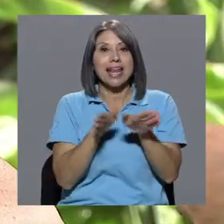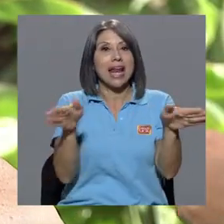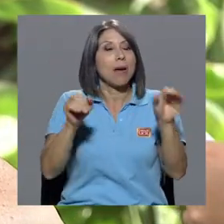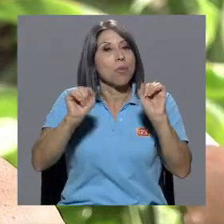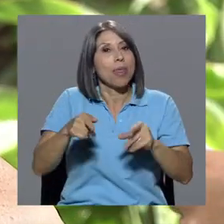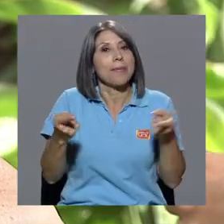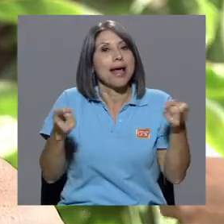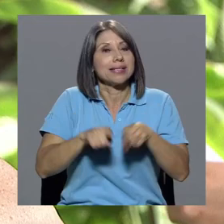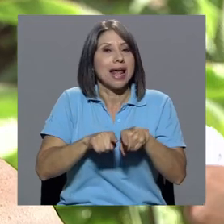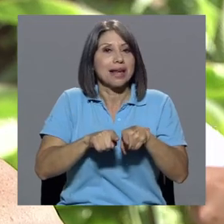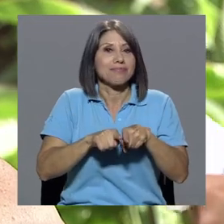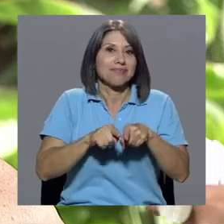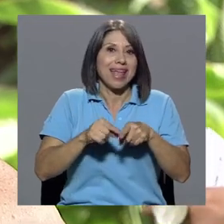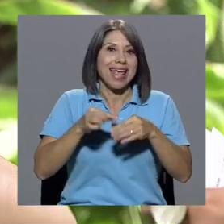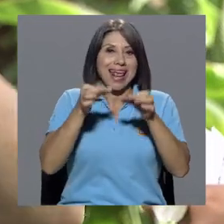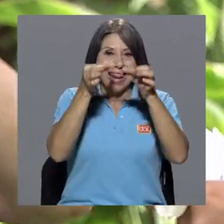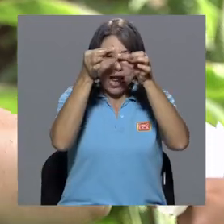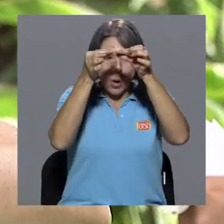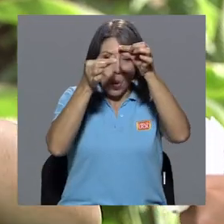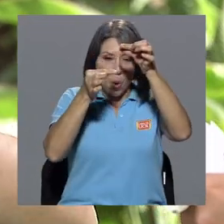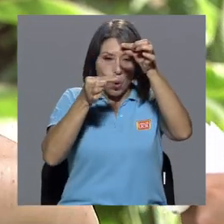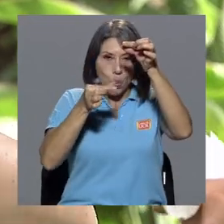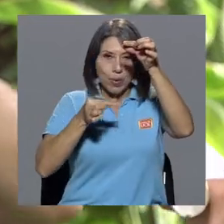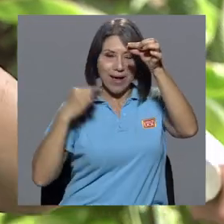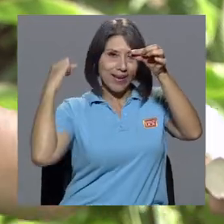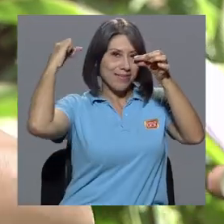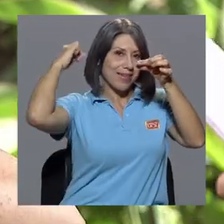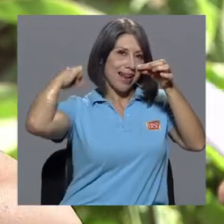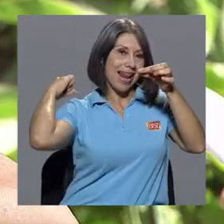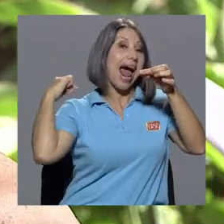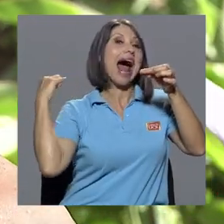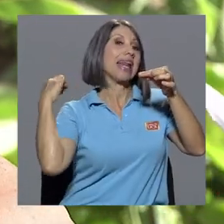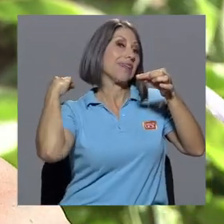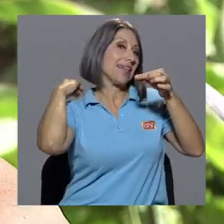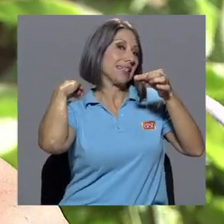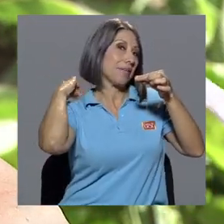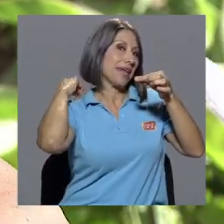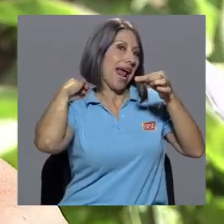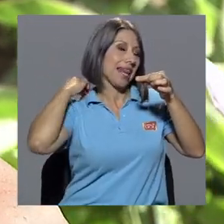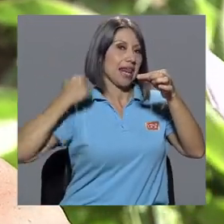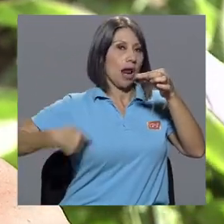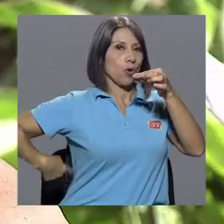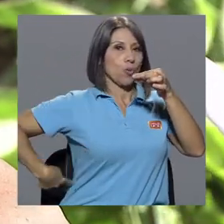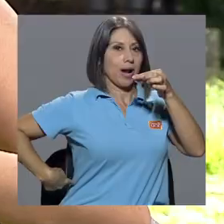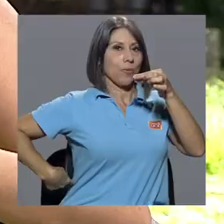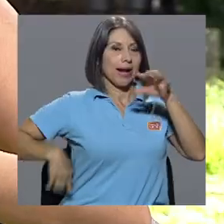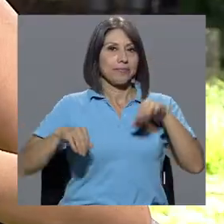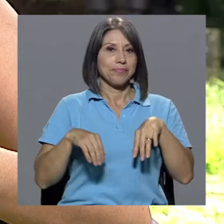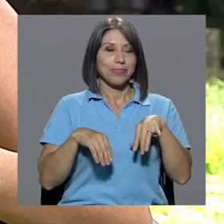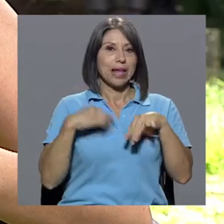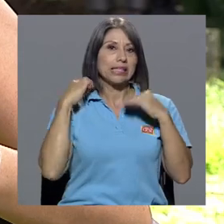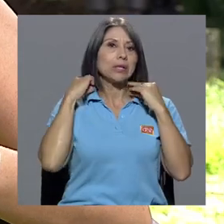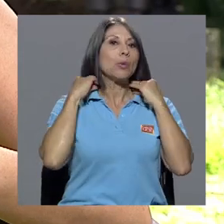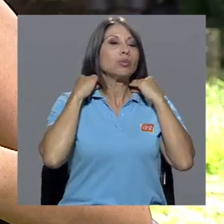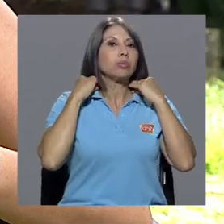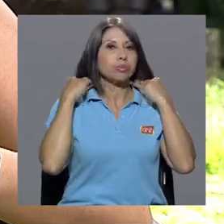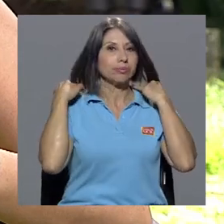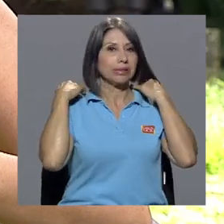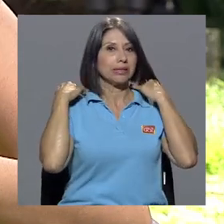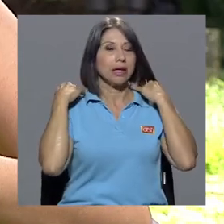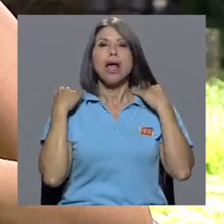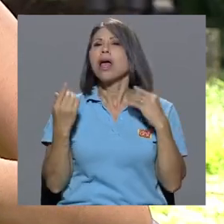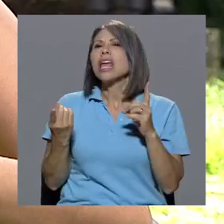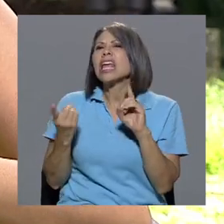también se puede dar a nivel de la columna vertebral, sobre todo a nivel cervical y a nivel de la columna lumbar. Y doctora, ¿cuáles son los